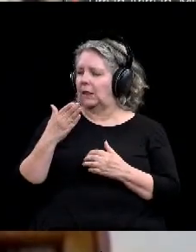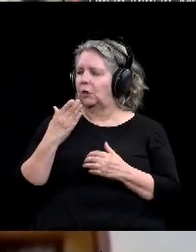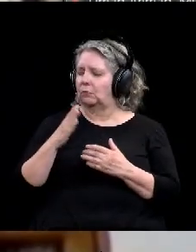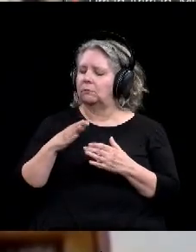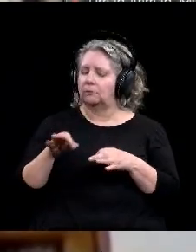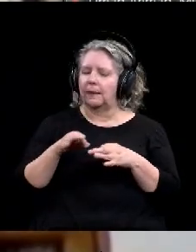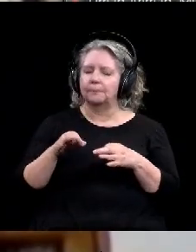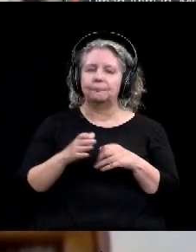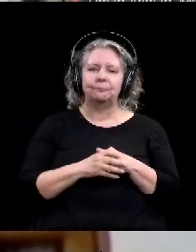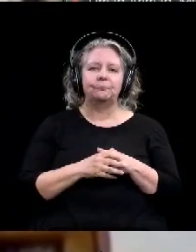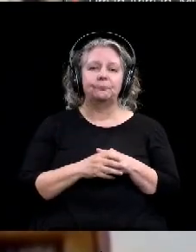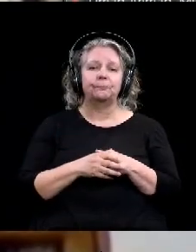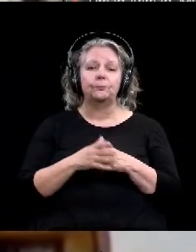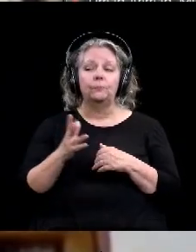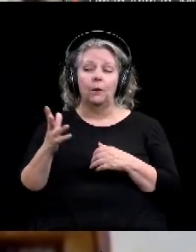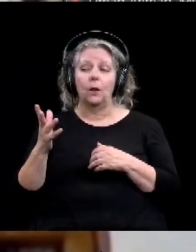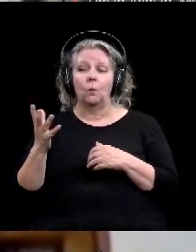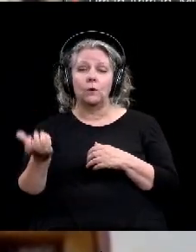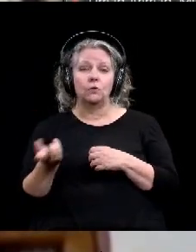algunas palabras